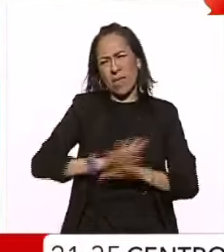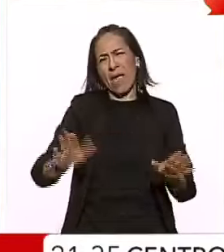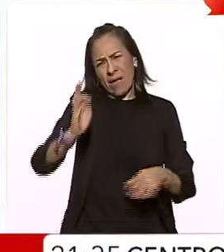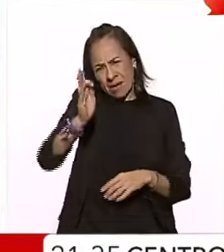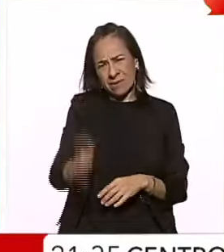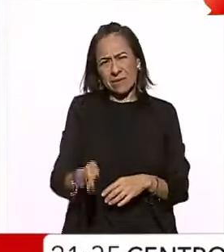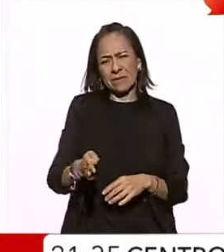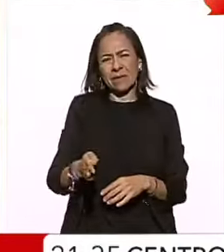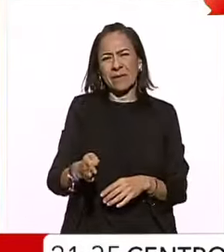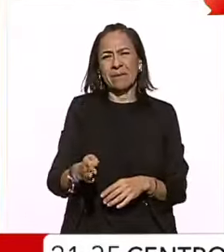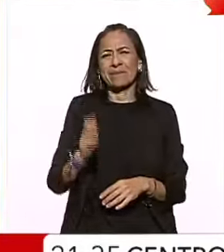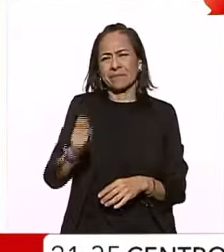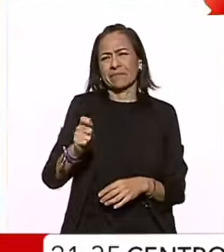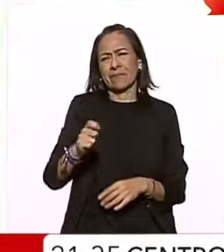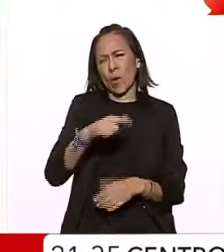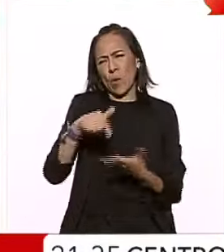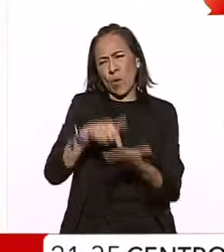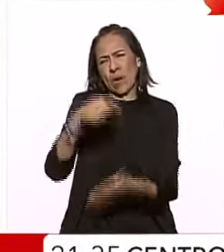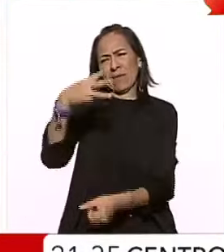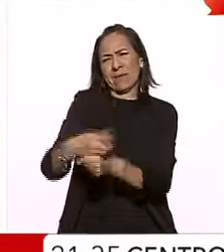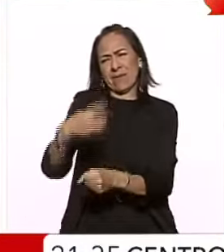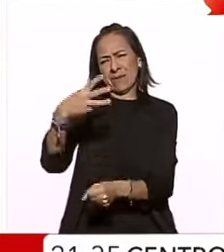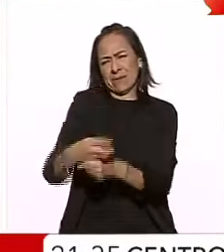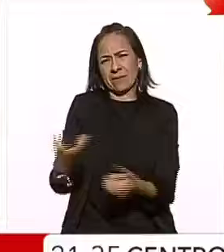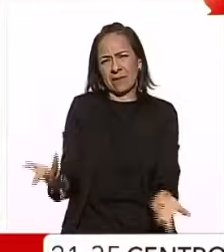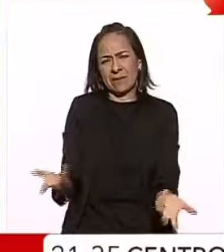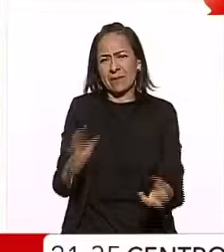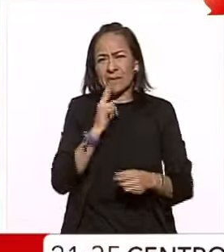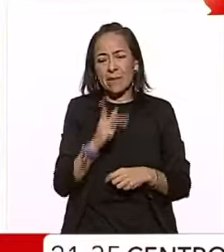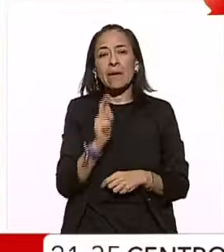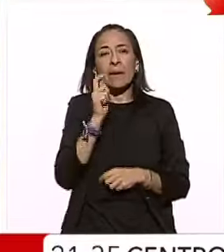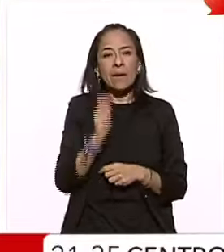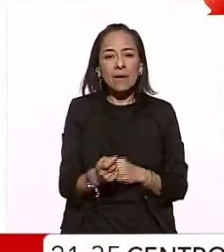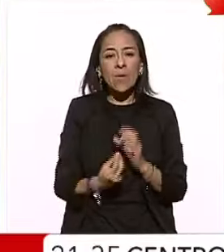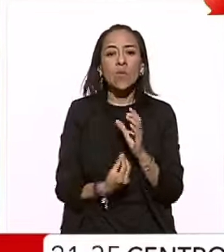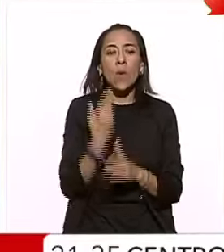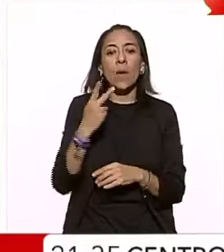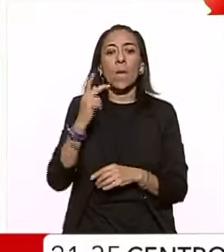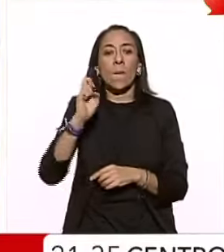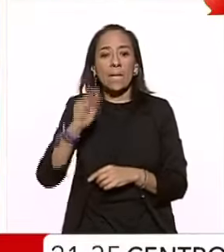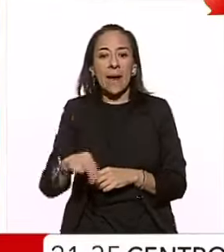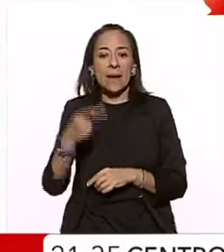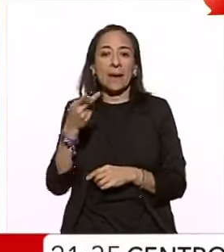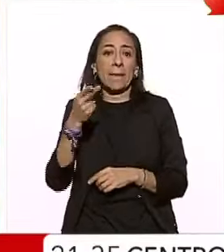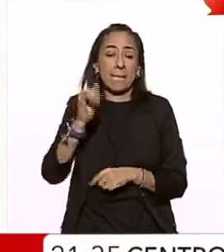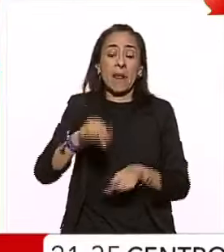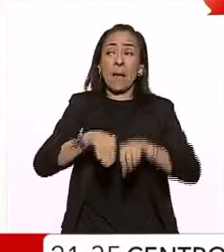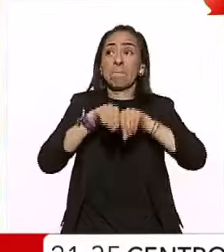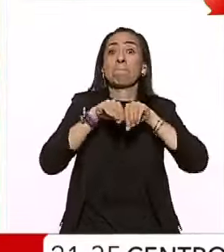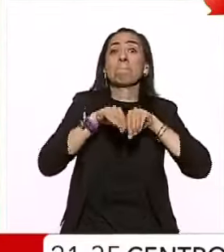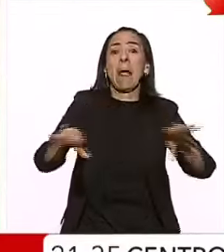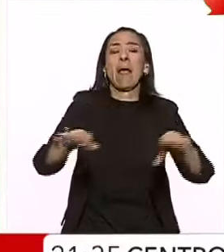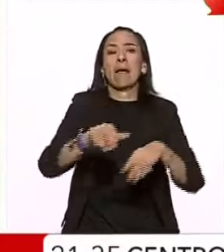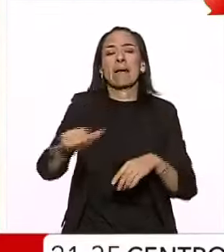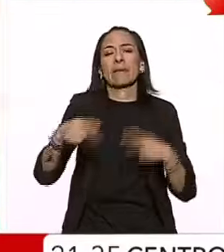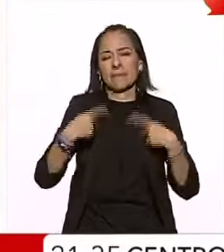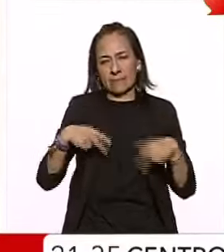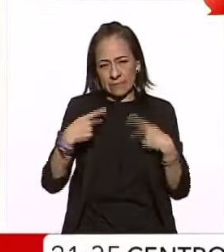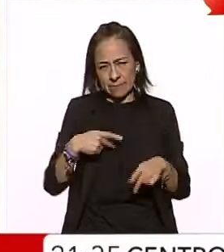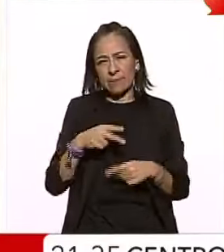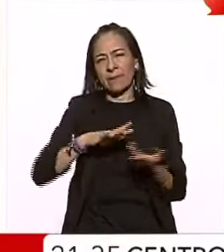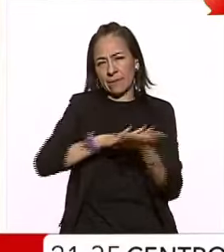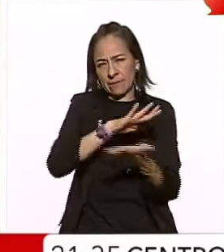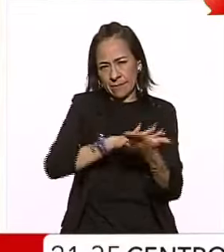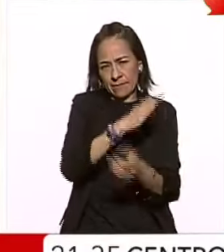en tercer lugar. Esto al responder a la difusión del nuevo spot del PAN y el PRI en el que llaman a los simpatizantes